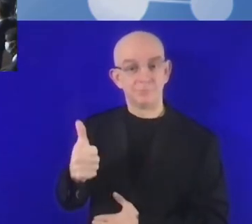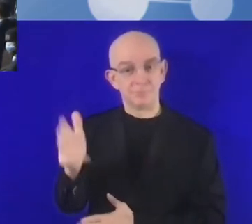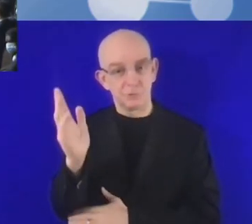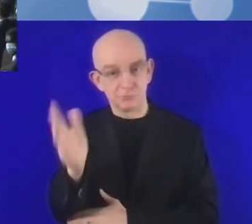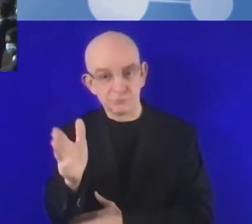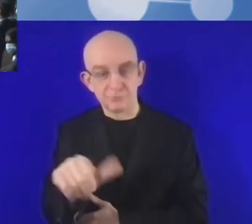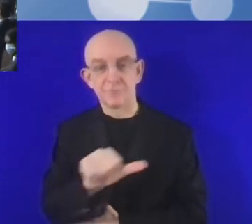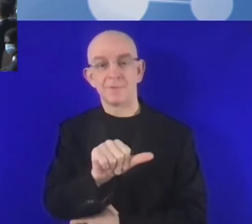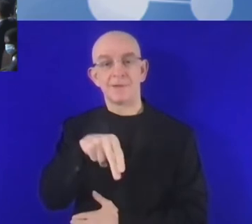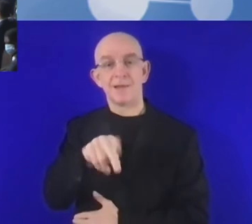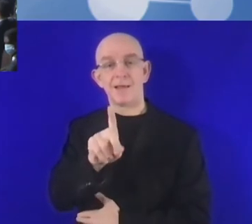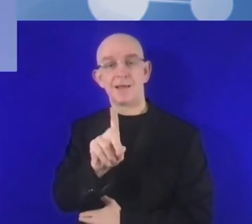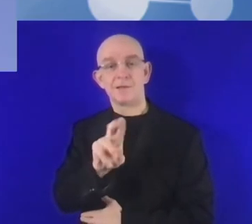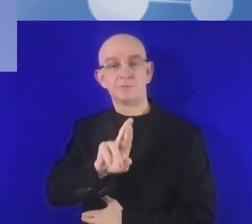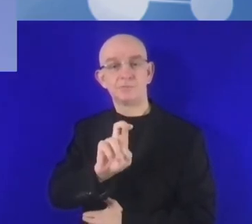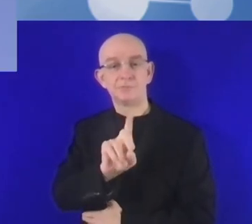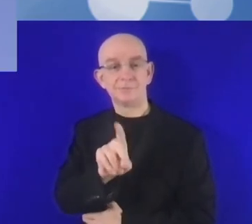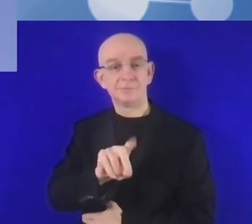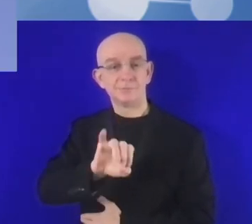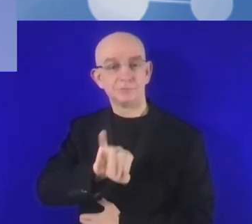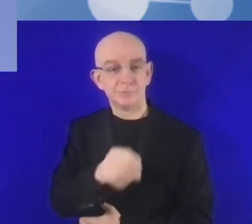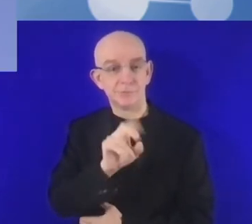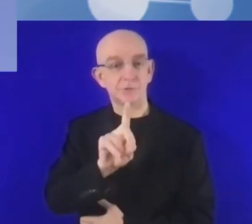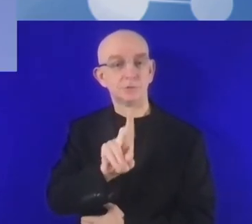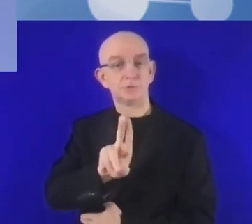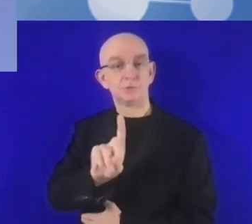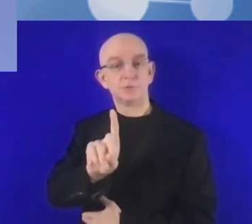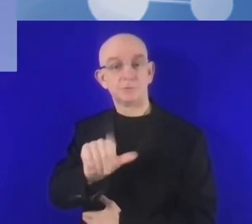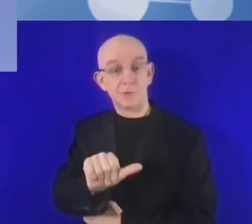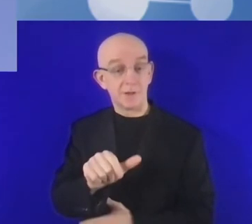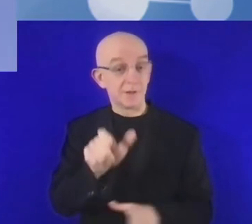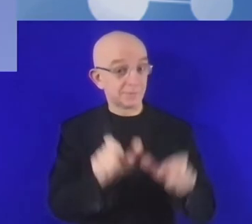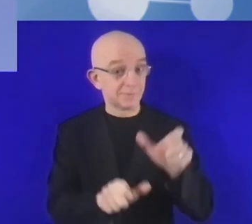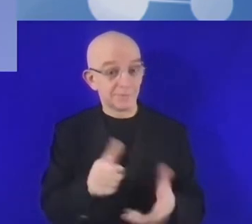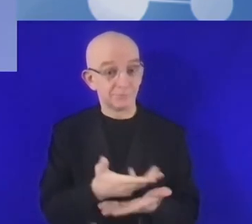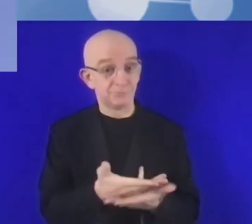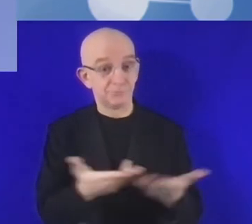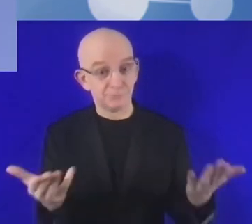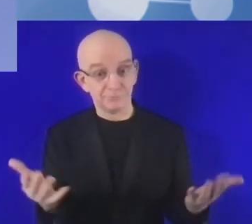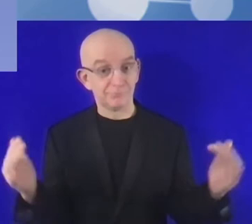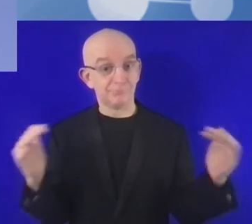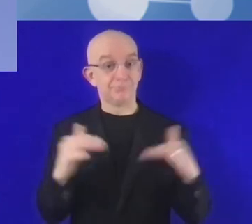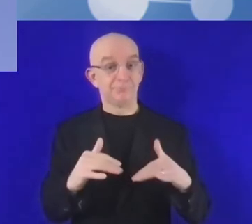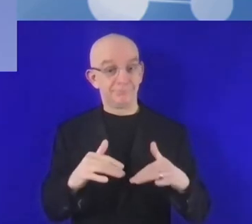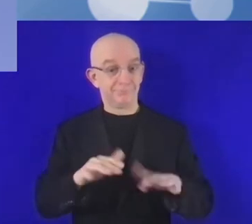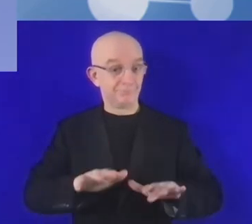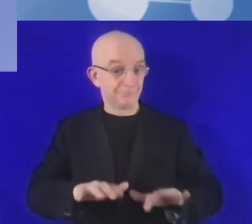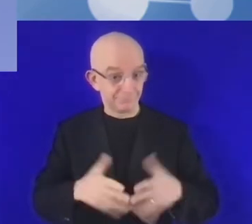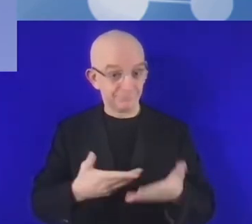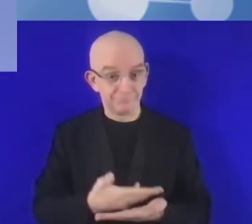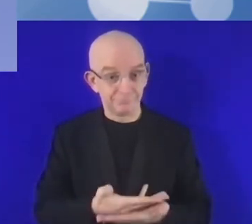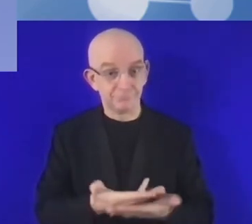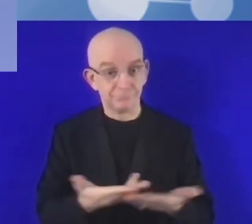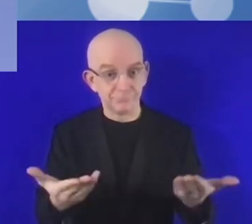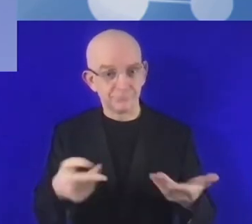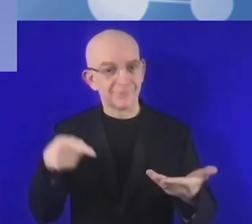el presidente de la República de Polonia, Andrzej Duda. Doy la bienvenida a todos que se conectan con